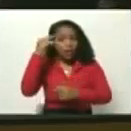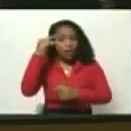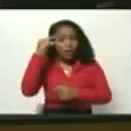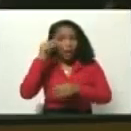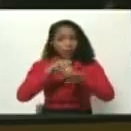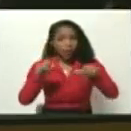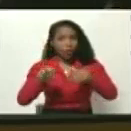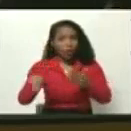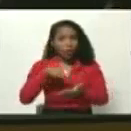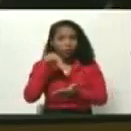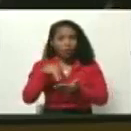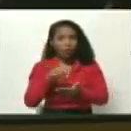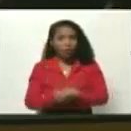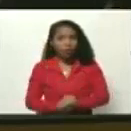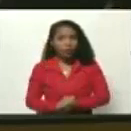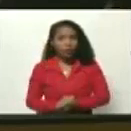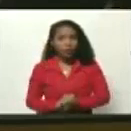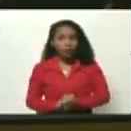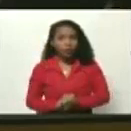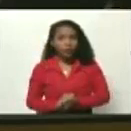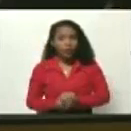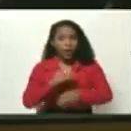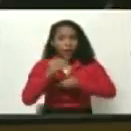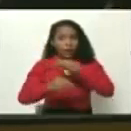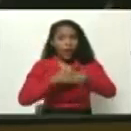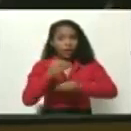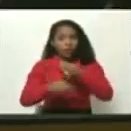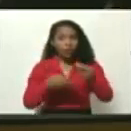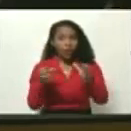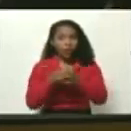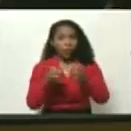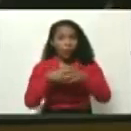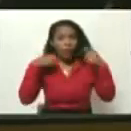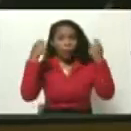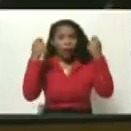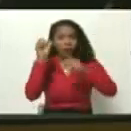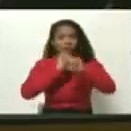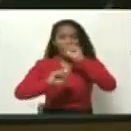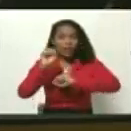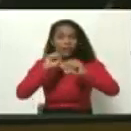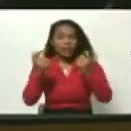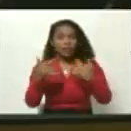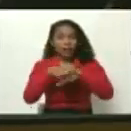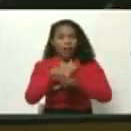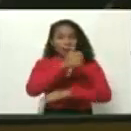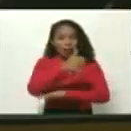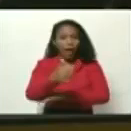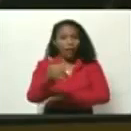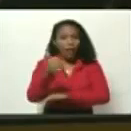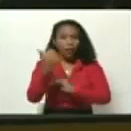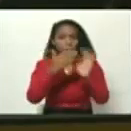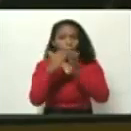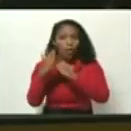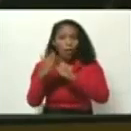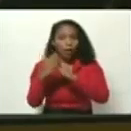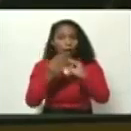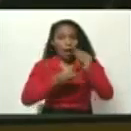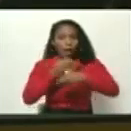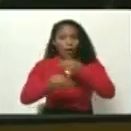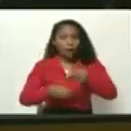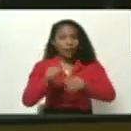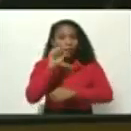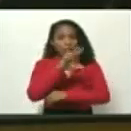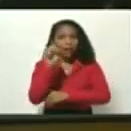territorio nacional. La creación de la Unidad Popular de Defensa Integral en cada comunidad, compuesta por